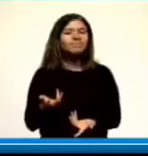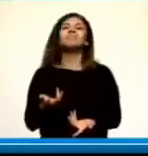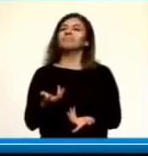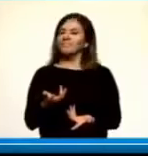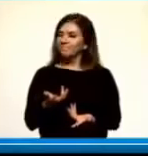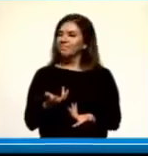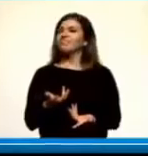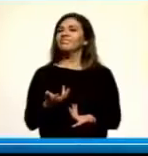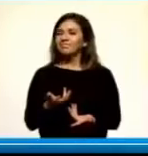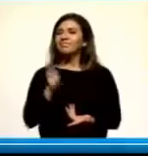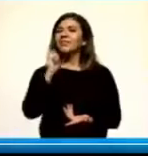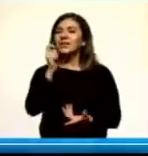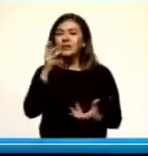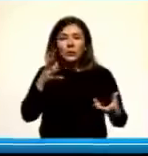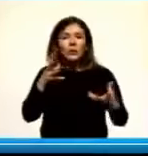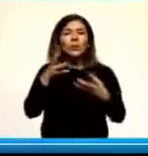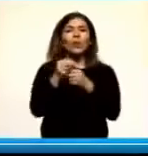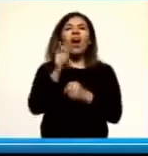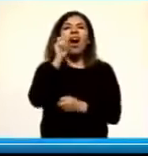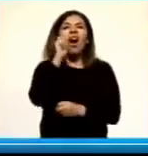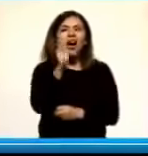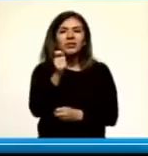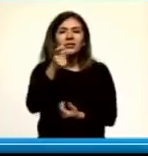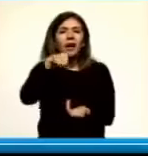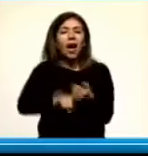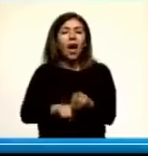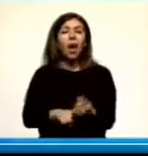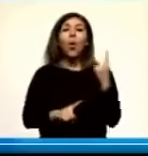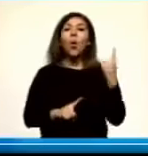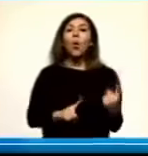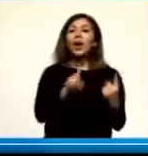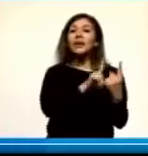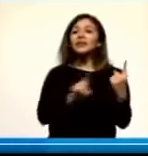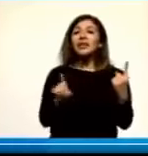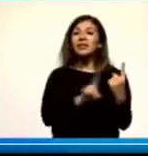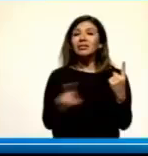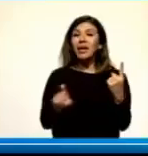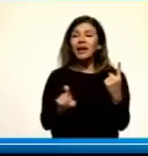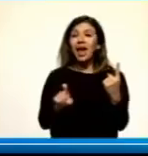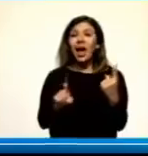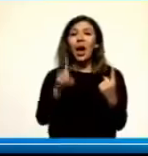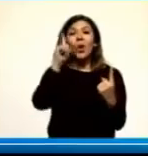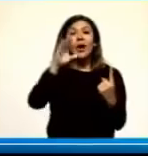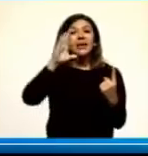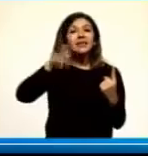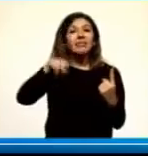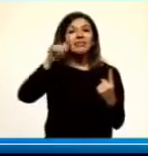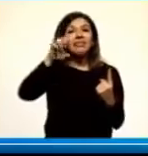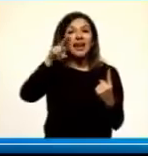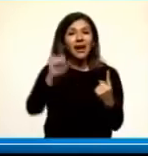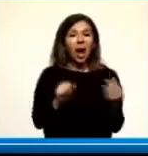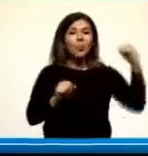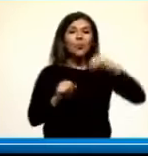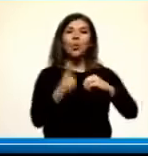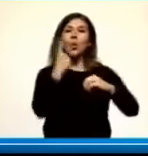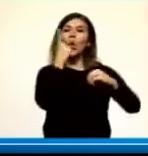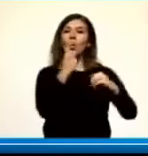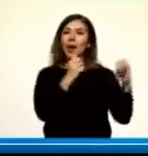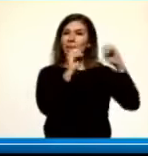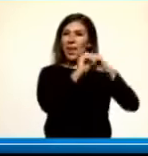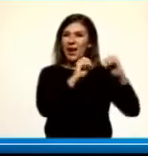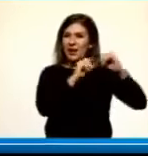Excelente. Representa una centena. Entonces, una centena ya lo colocamos en la columna